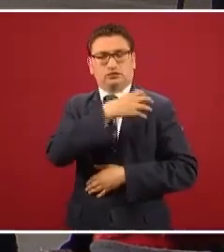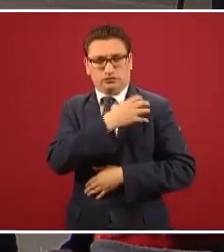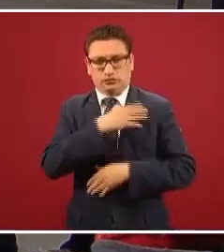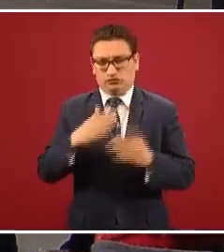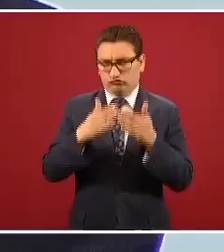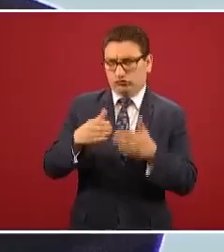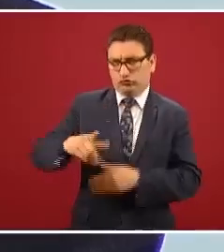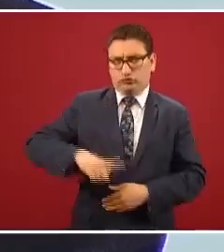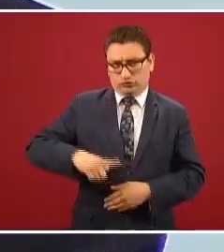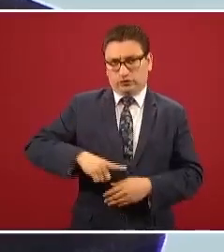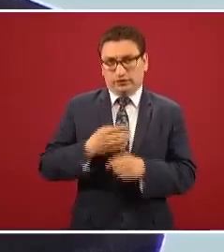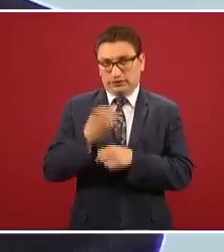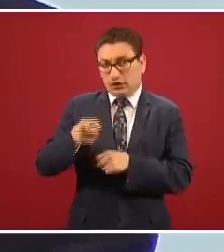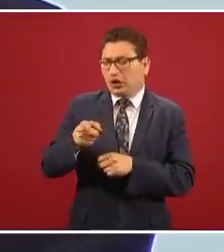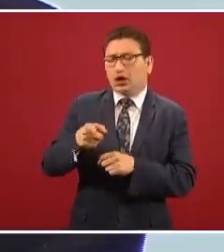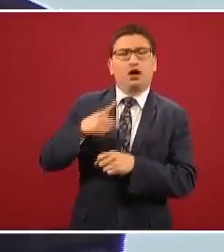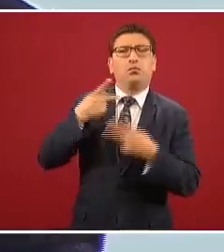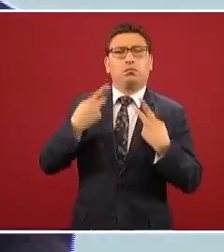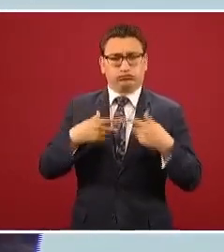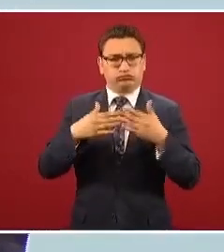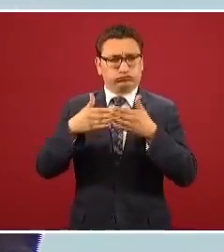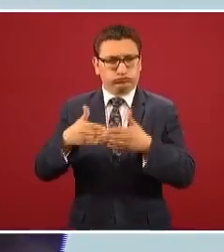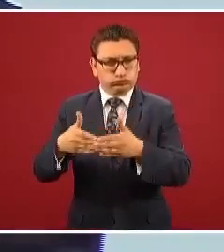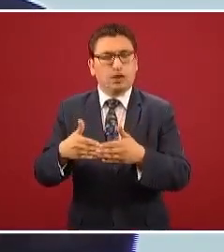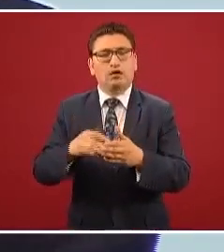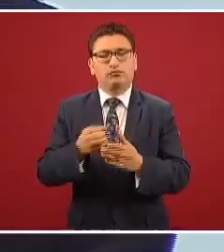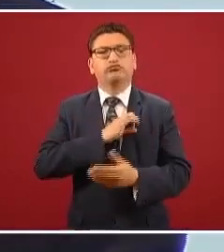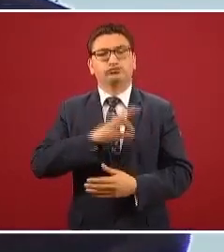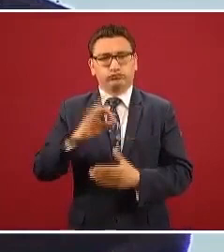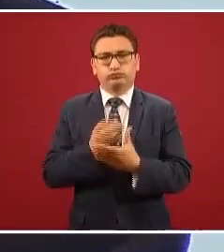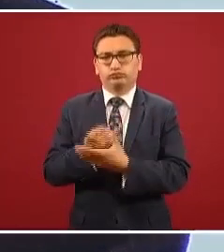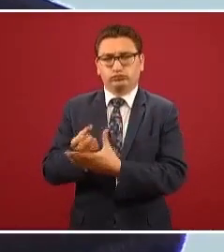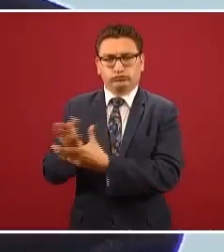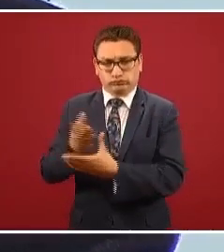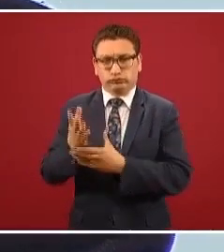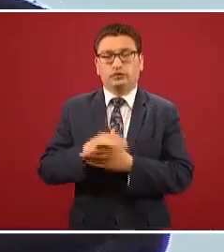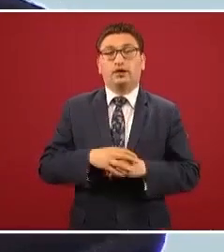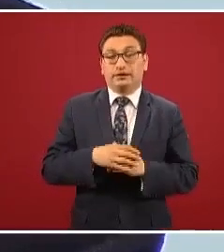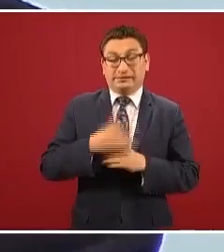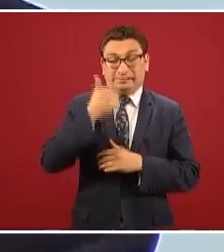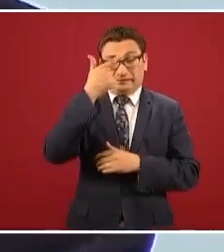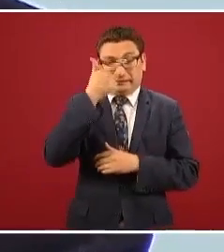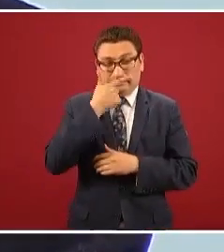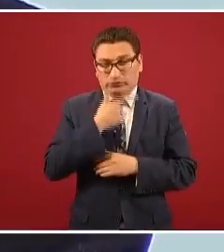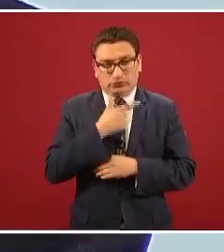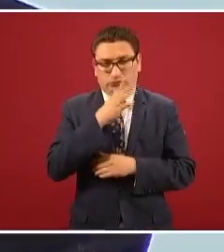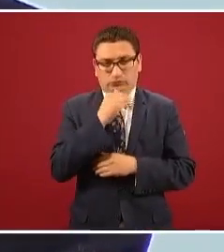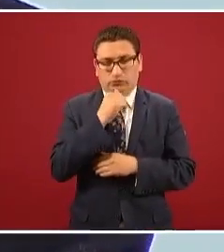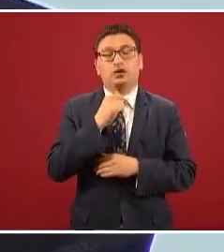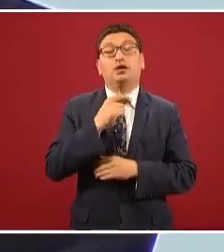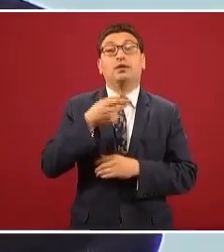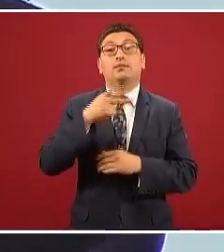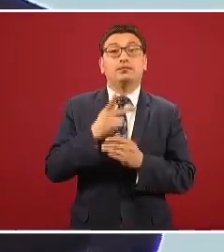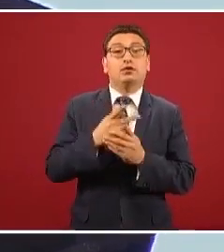Estado el descenso de los pasajeros, ya eso fue en horas de la noche y ya no bajaron, pero probablemente hoy al curso del